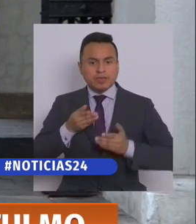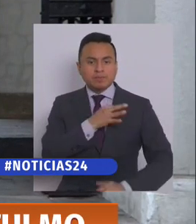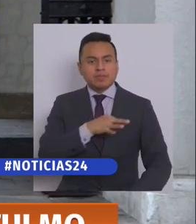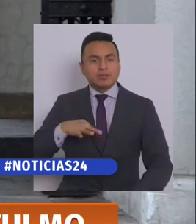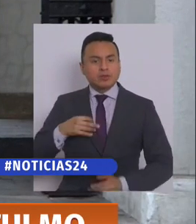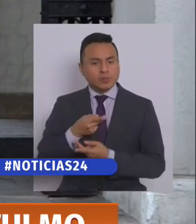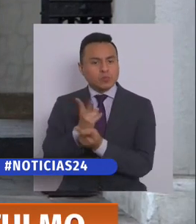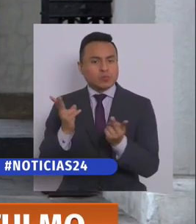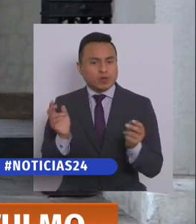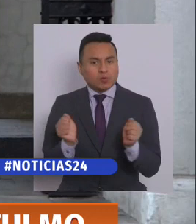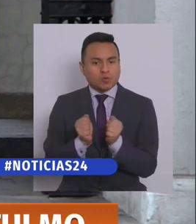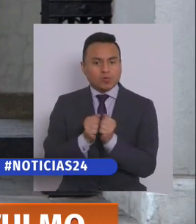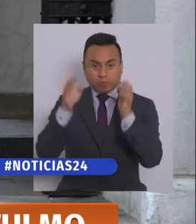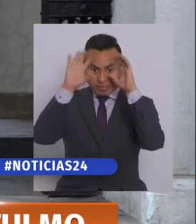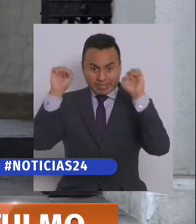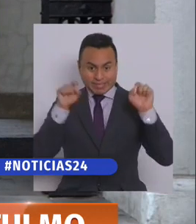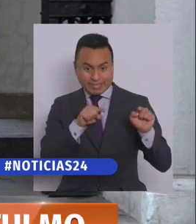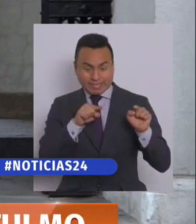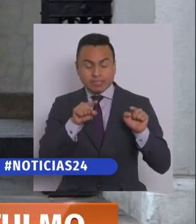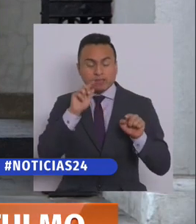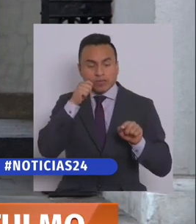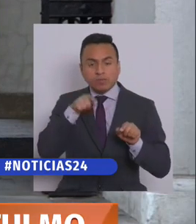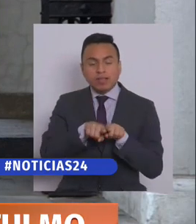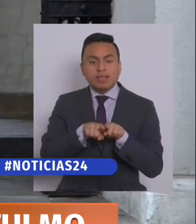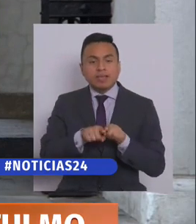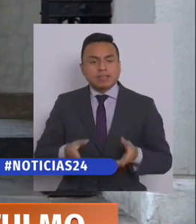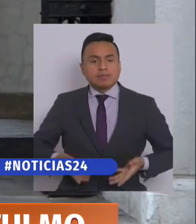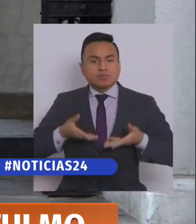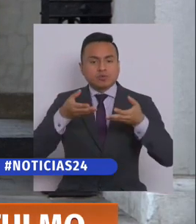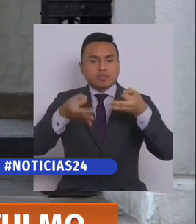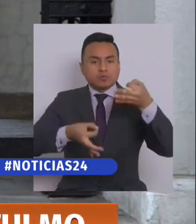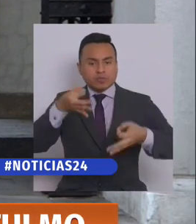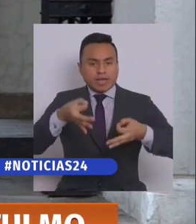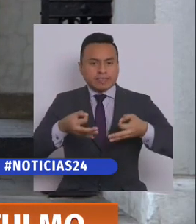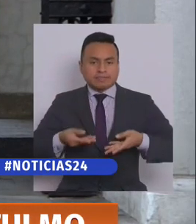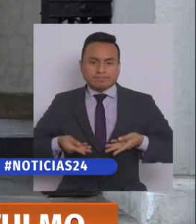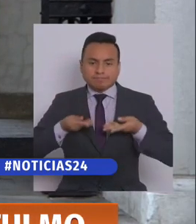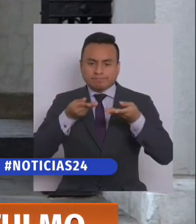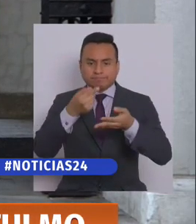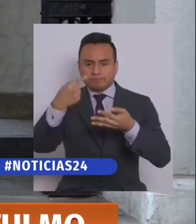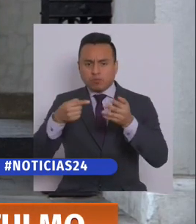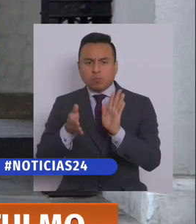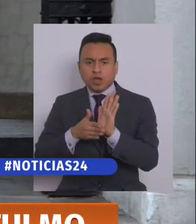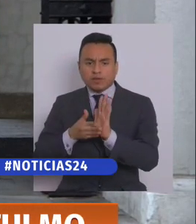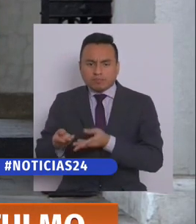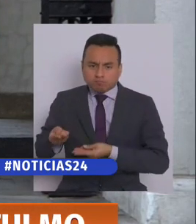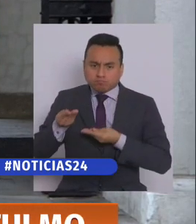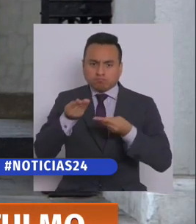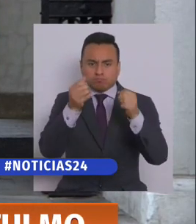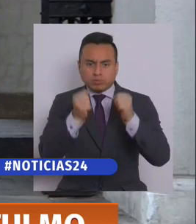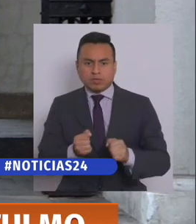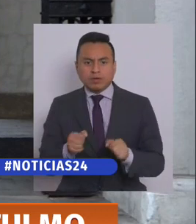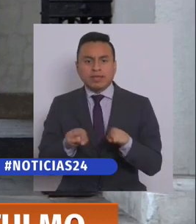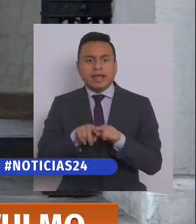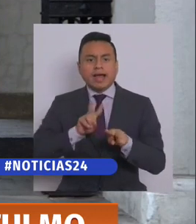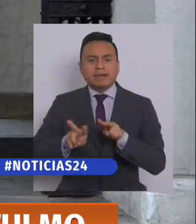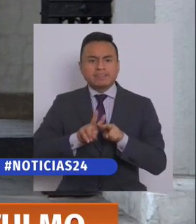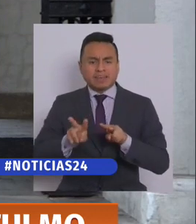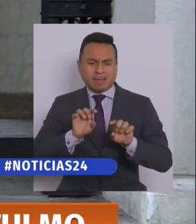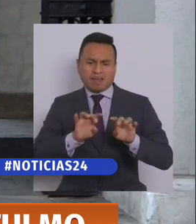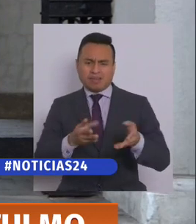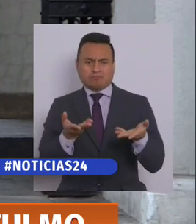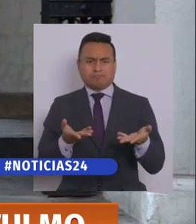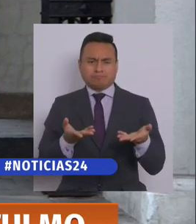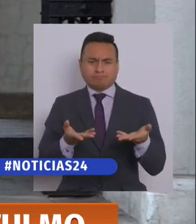Ministerio Público, poner a disposición de los tribunales con el mayor número de pruebas posible a quienes realizan estos actos para que